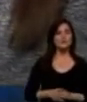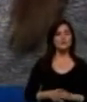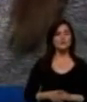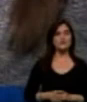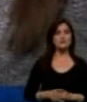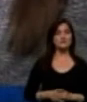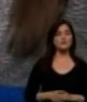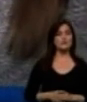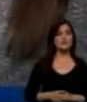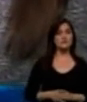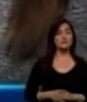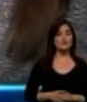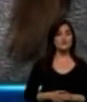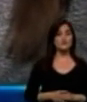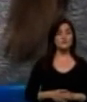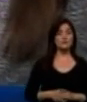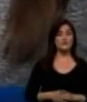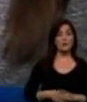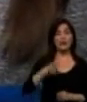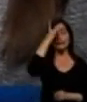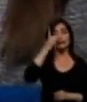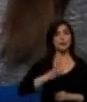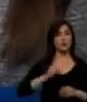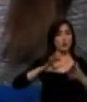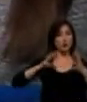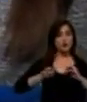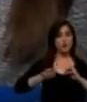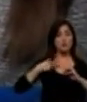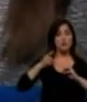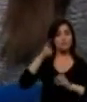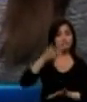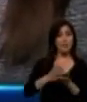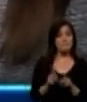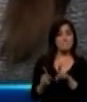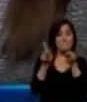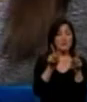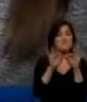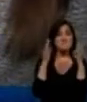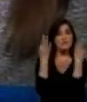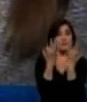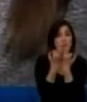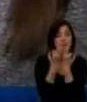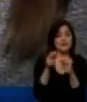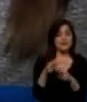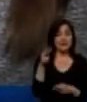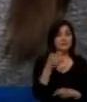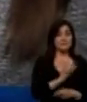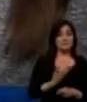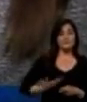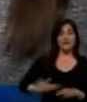Otro aspecto que por decreto suprimió el presidente Lenín Moreno es el plan familia que fue instaurado por el